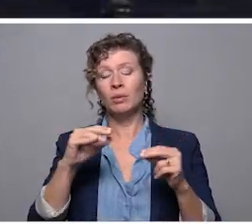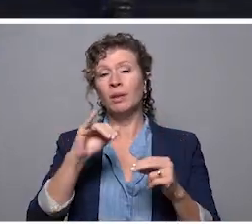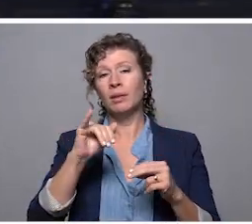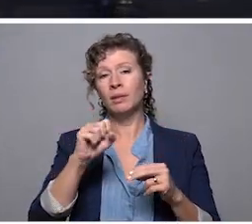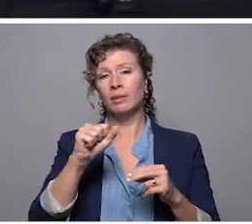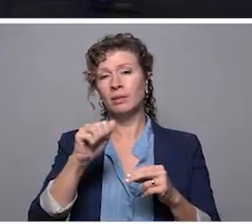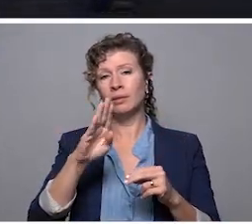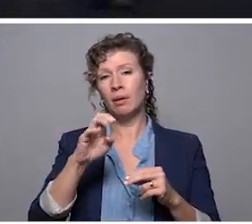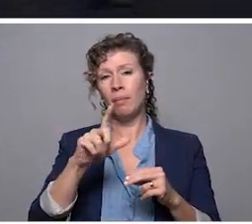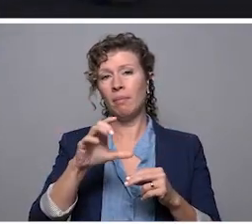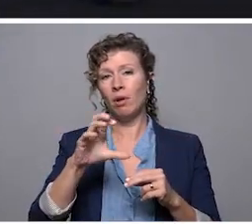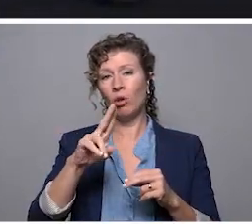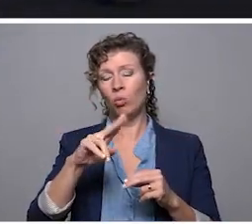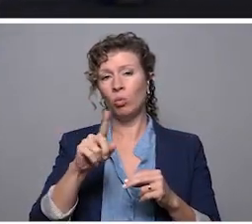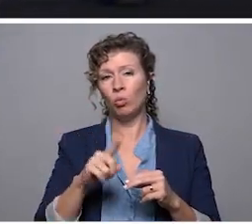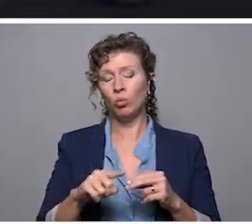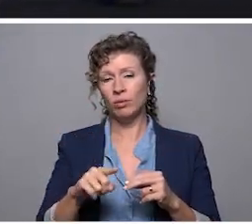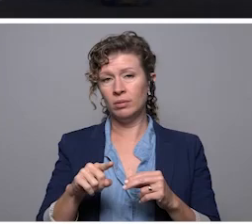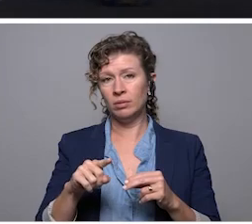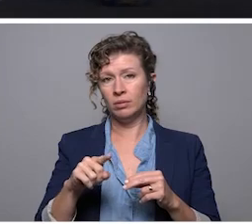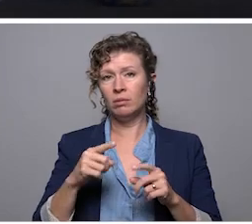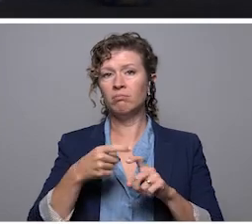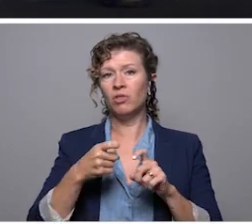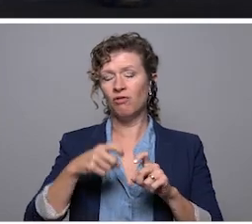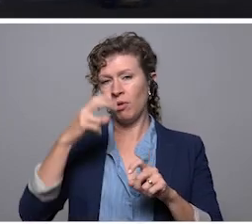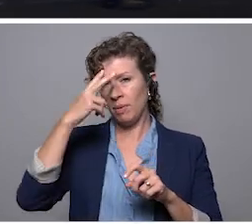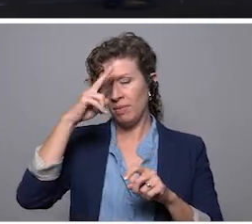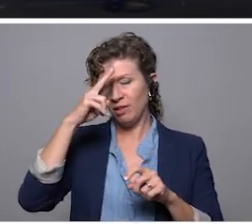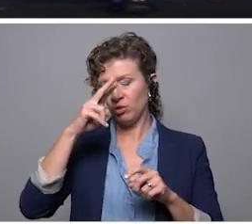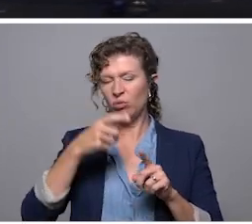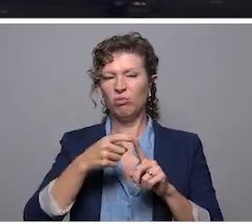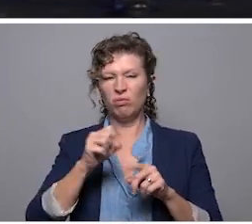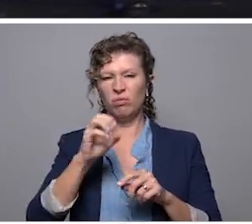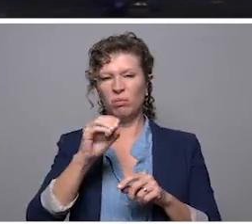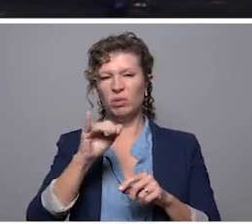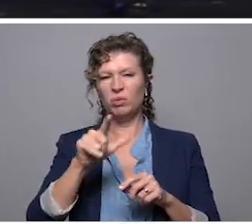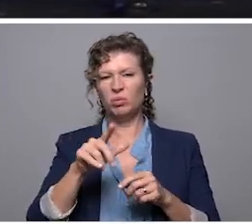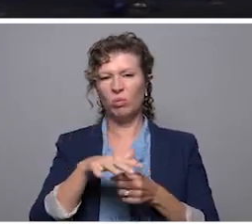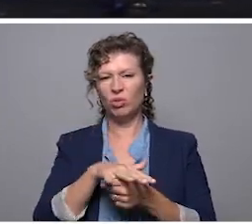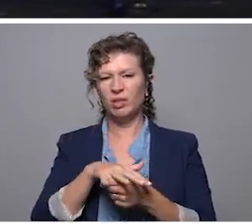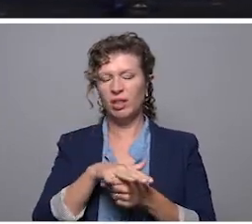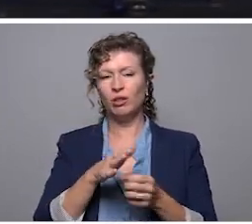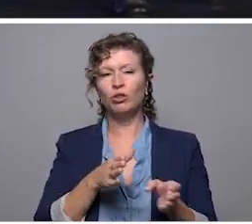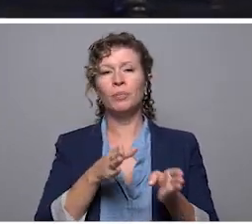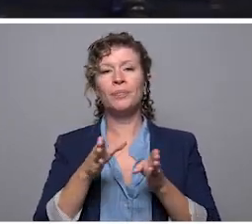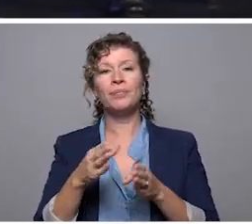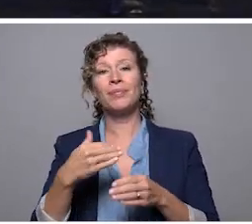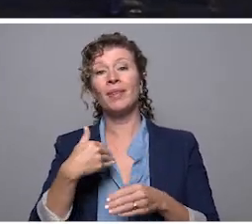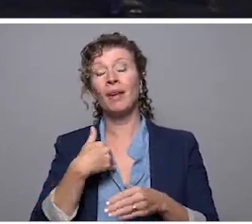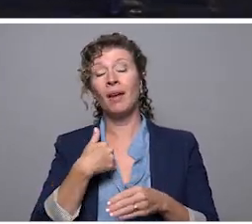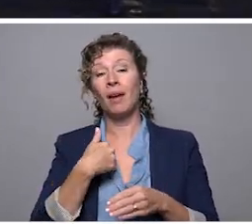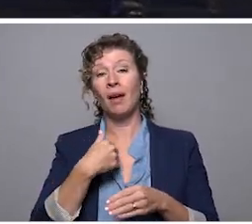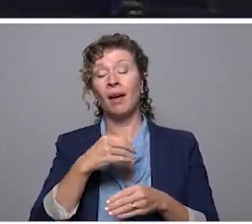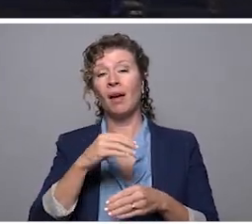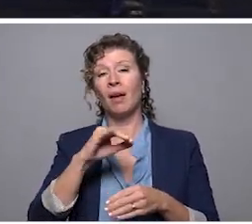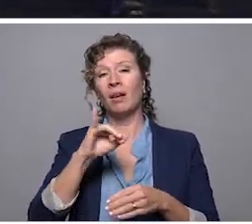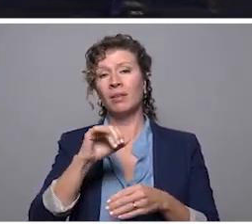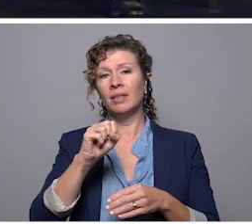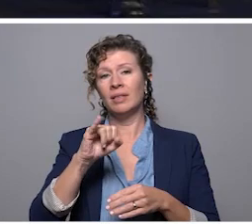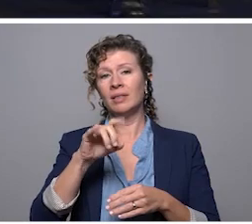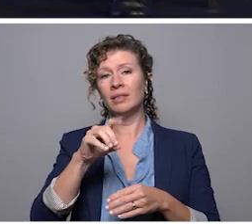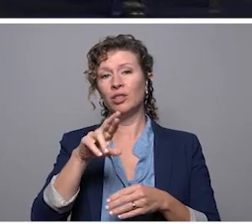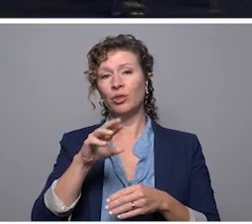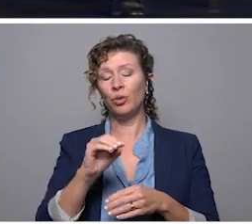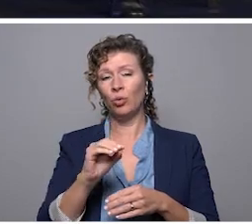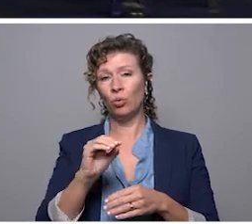mexicana de uniones de crédito del sector social eh tenemos a Isidro tsunun de